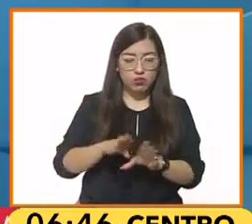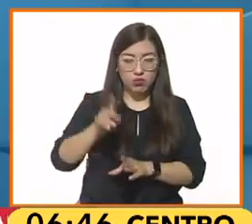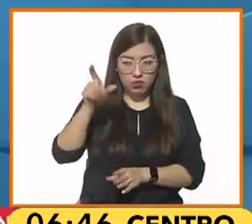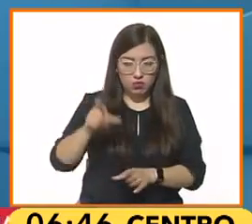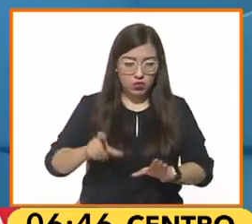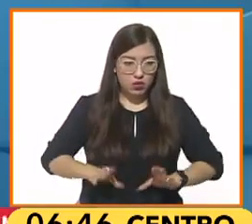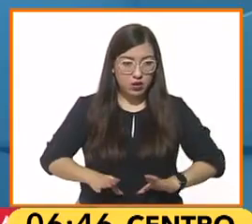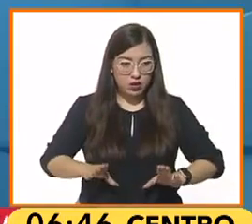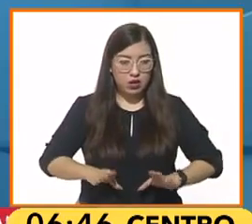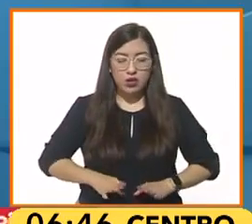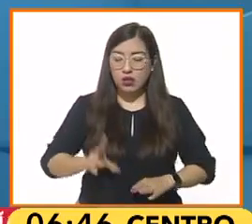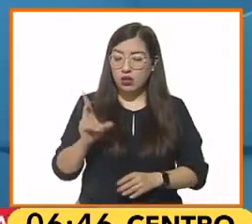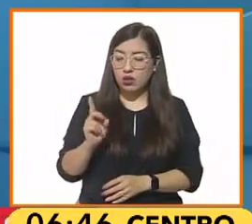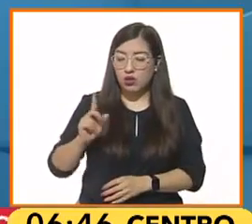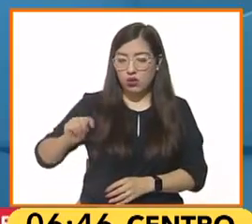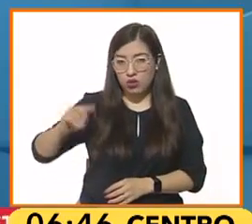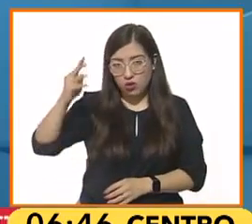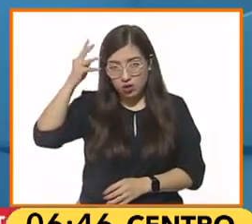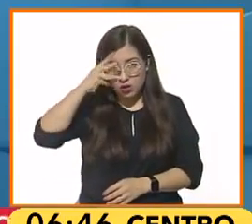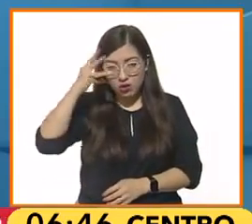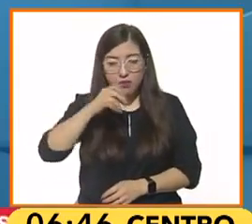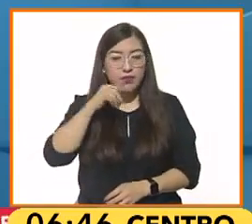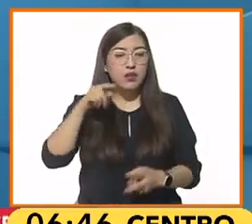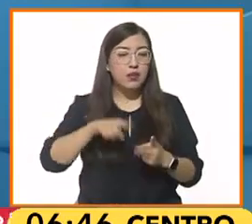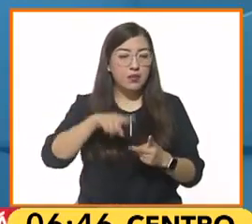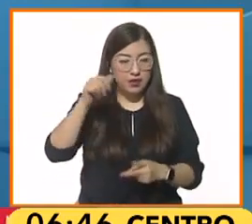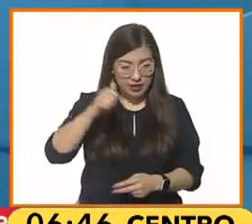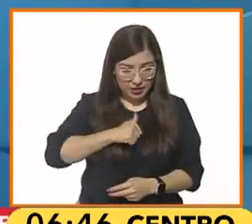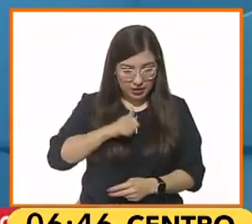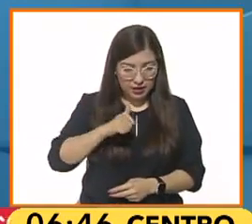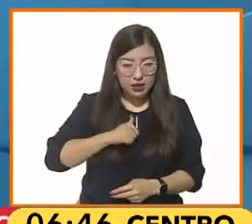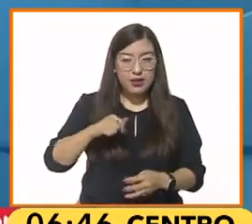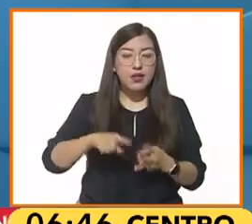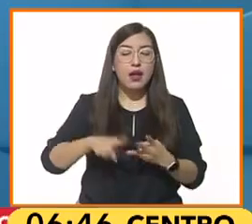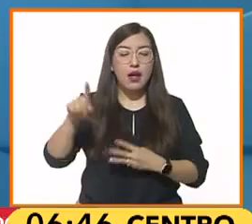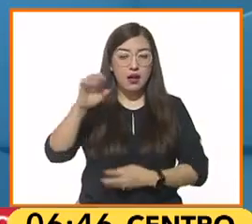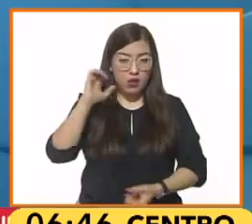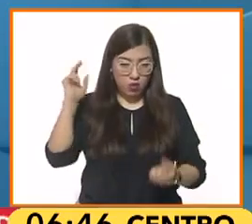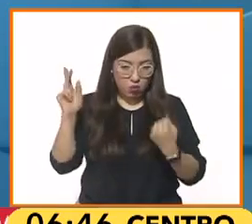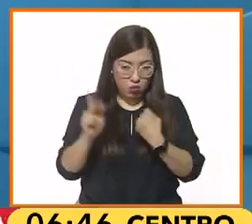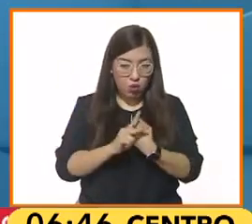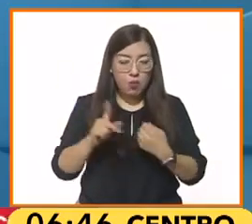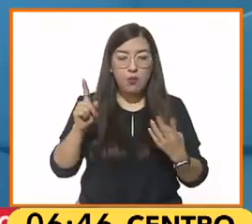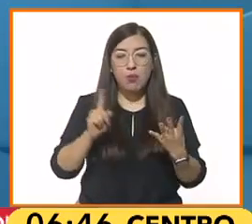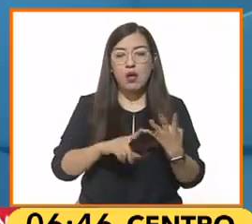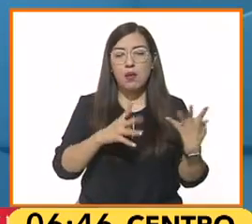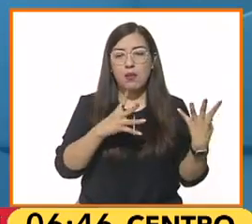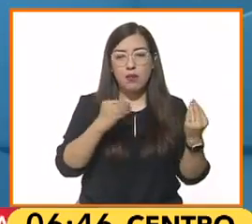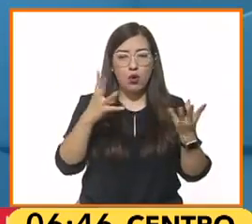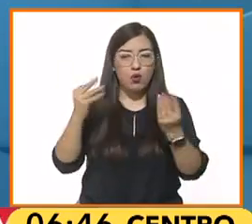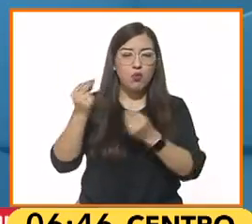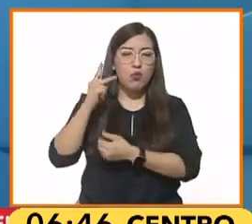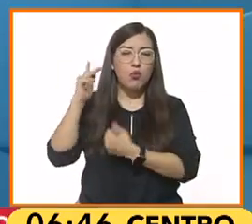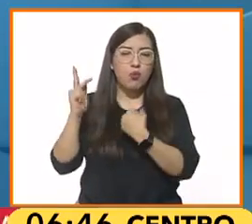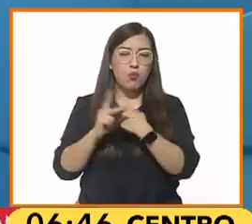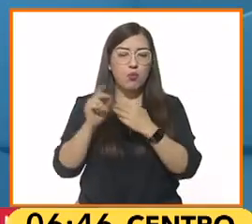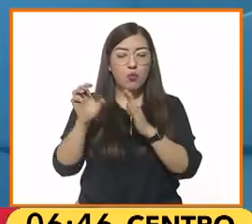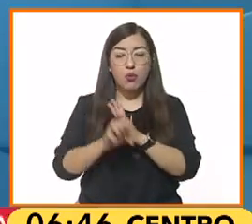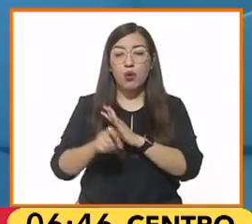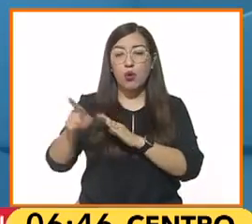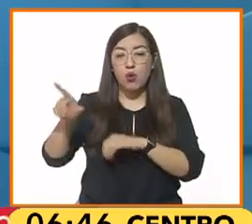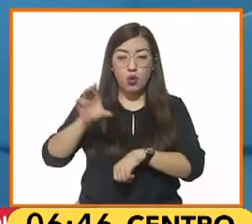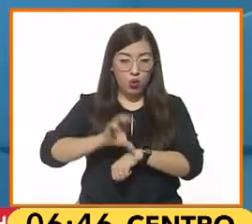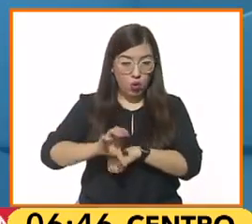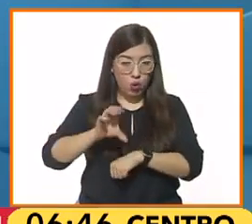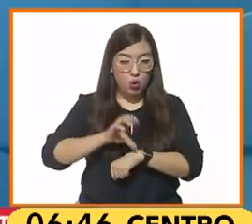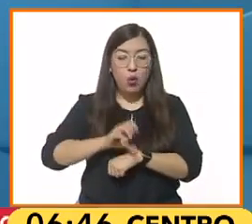No somos los únicos, también Canadá lo está experimentando, la Unión Europea lo está experimentando y muchísimos otros países como Colombia que también